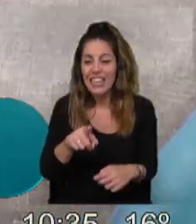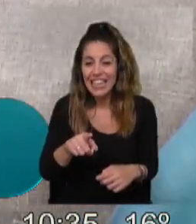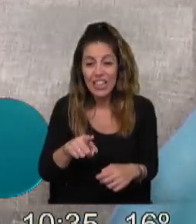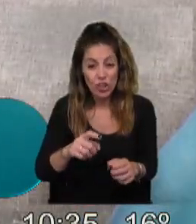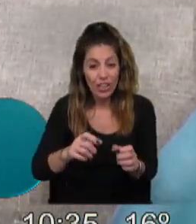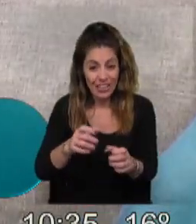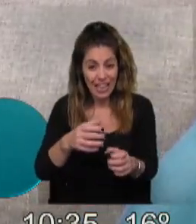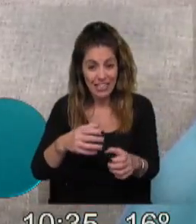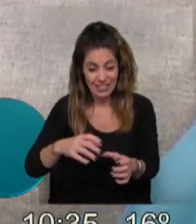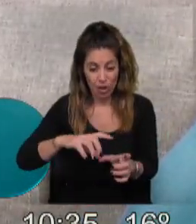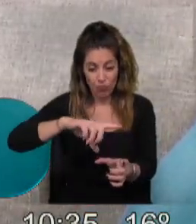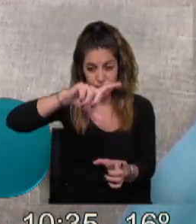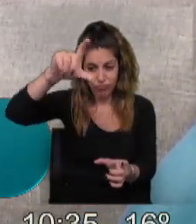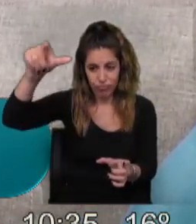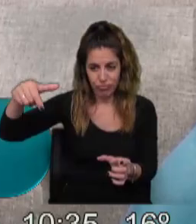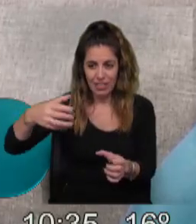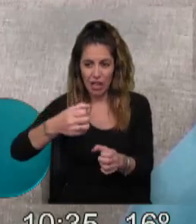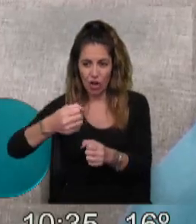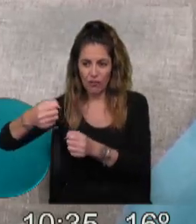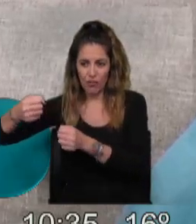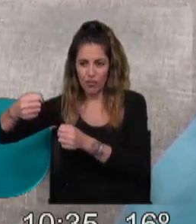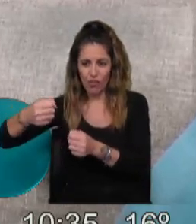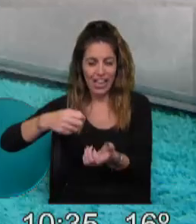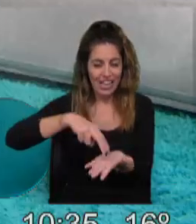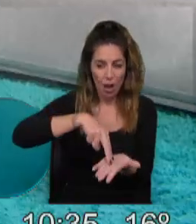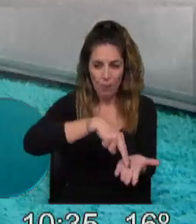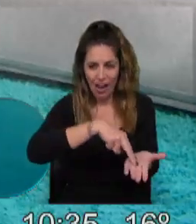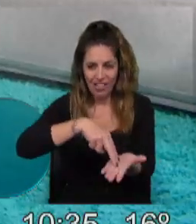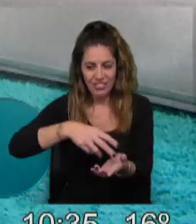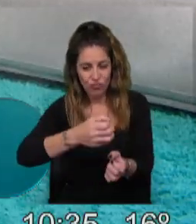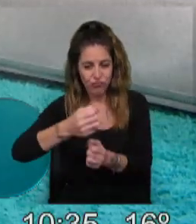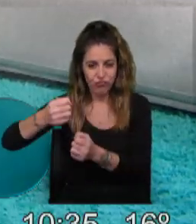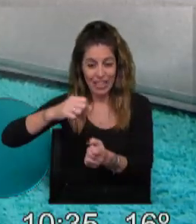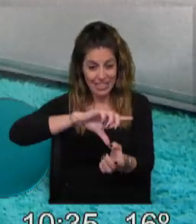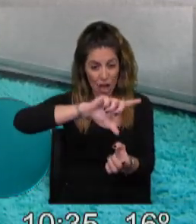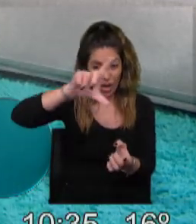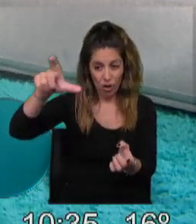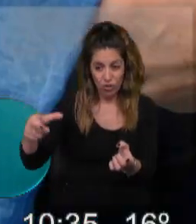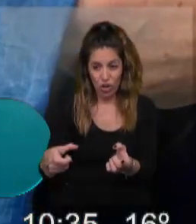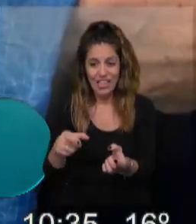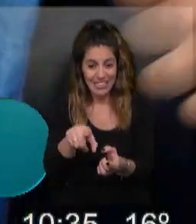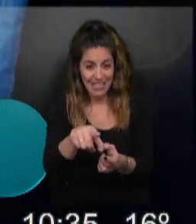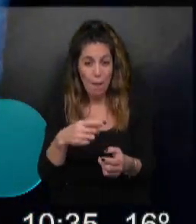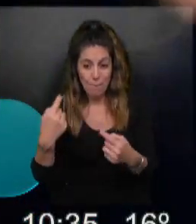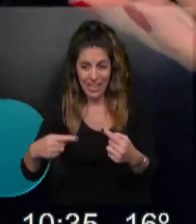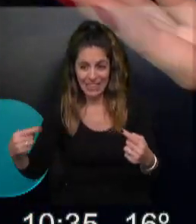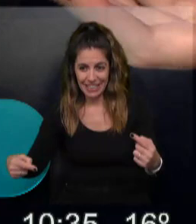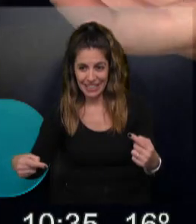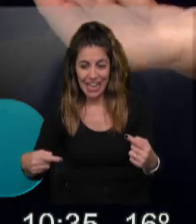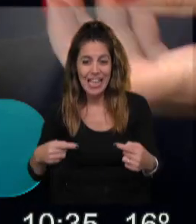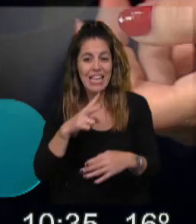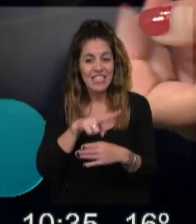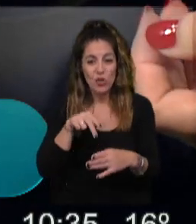una vela de esas de kitesurf. Y eso también, ahí te das cuenta. Esto también, que acá pueden ver la textura. Entonces, por eso es ideal para este